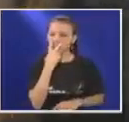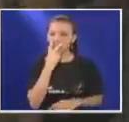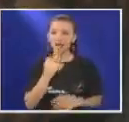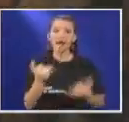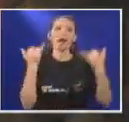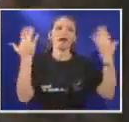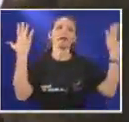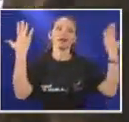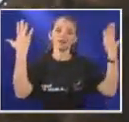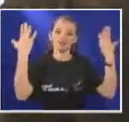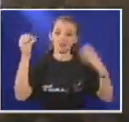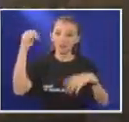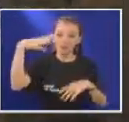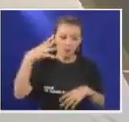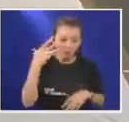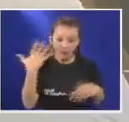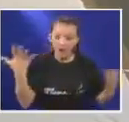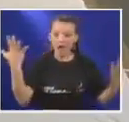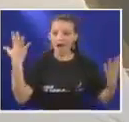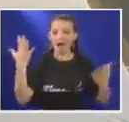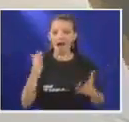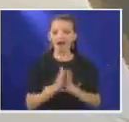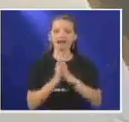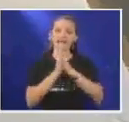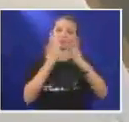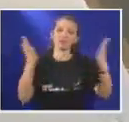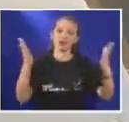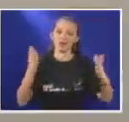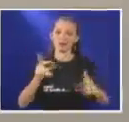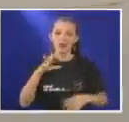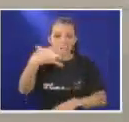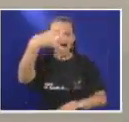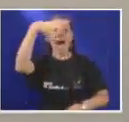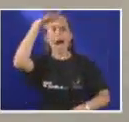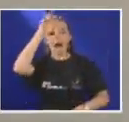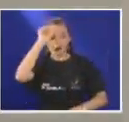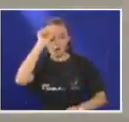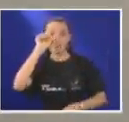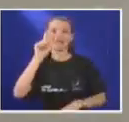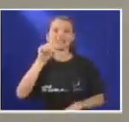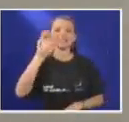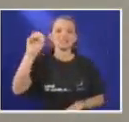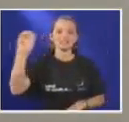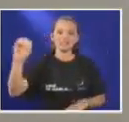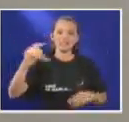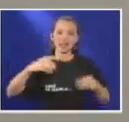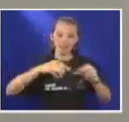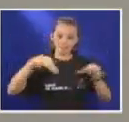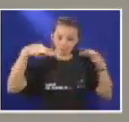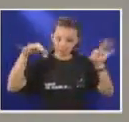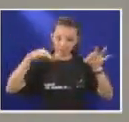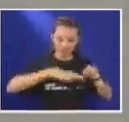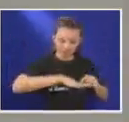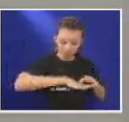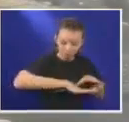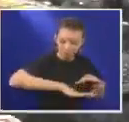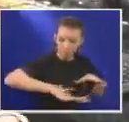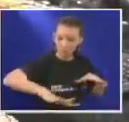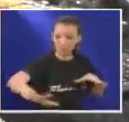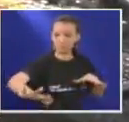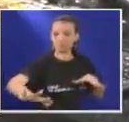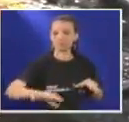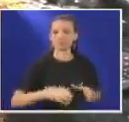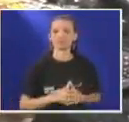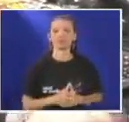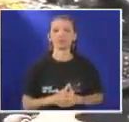fin una luz esclareció este misterio y por fin se pudo comprender que hacían más de 100 metros de tela en el suelo de nuestro canal. Se